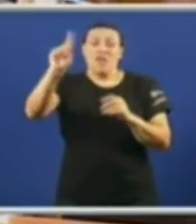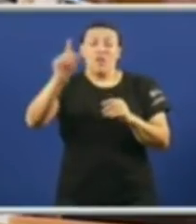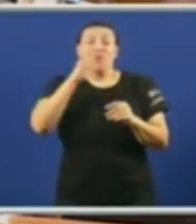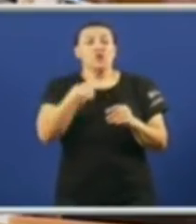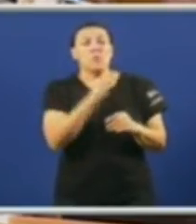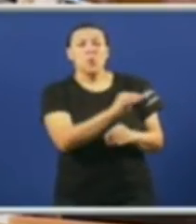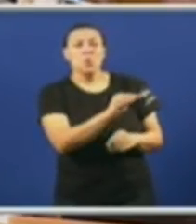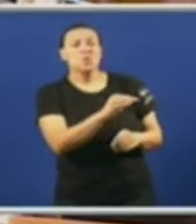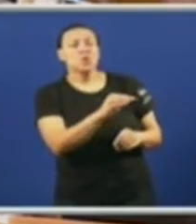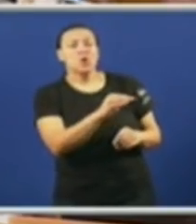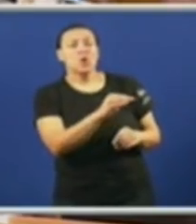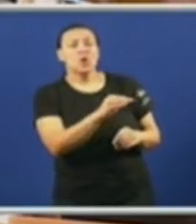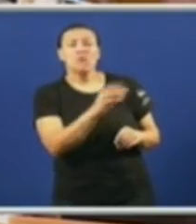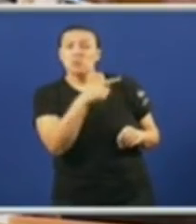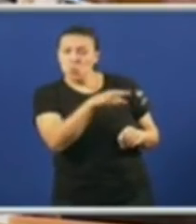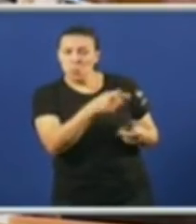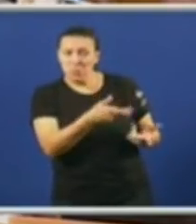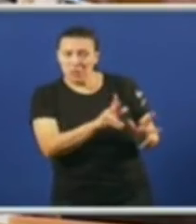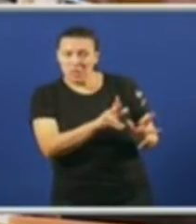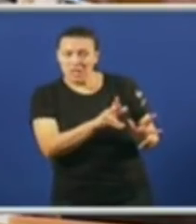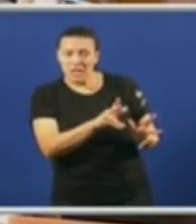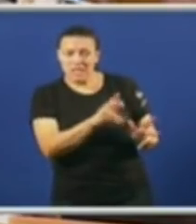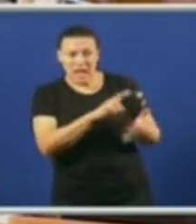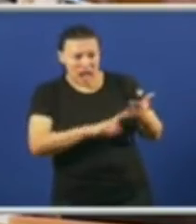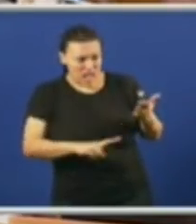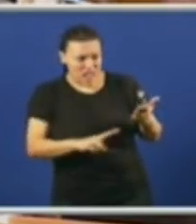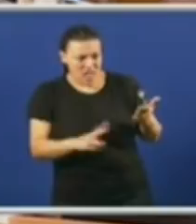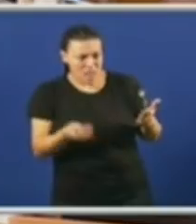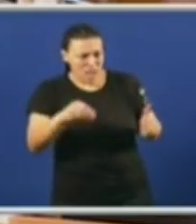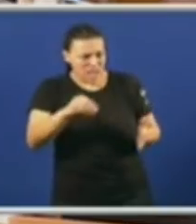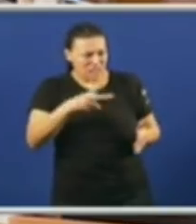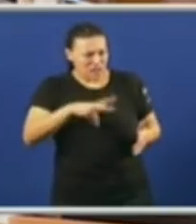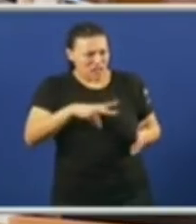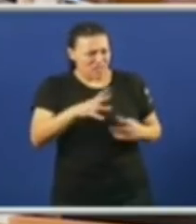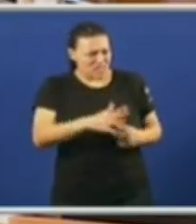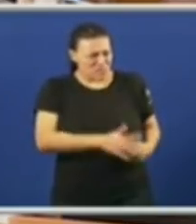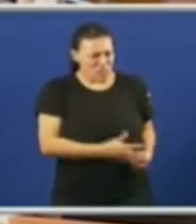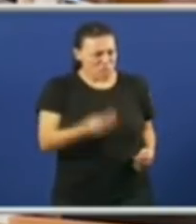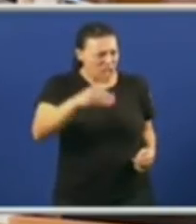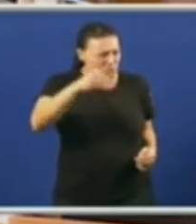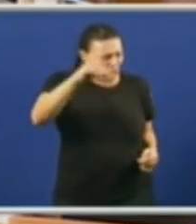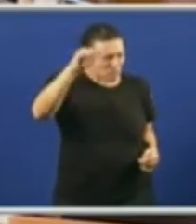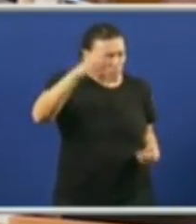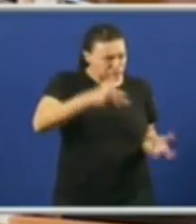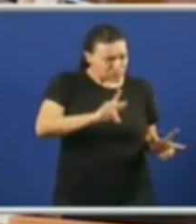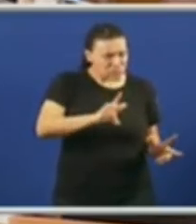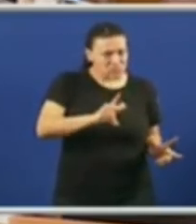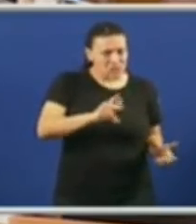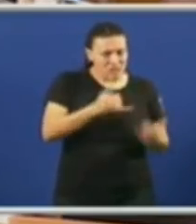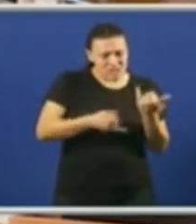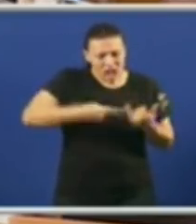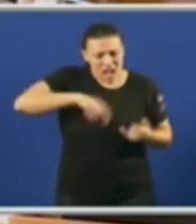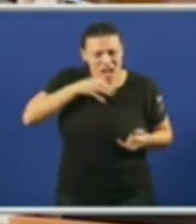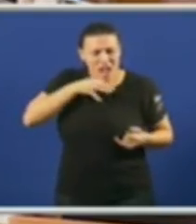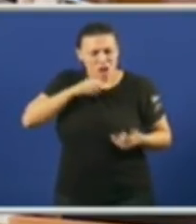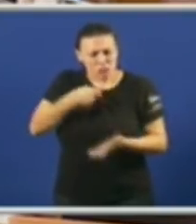preguntámoslle, señor Feijóo, se vai permitir que Galiza siga sumando agravios, discriminacións, que os galegos e galegas paguemos máis